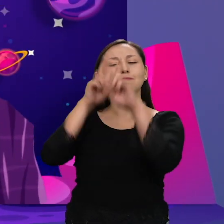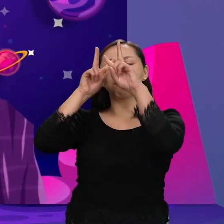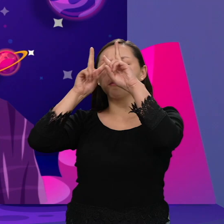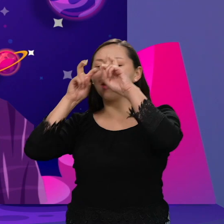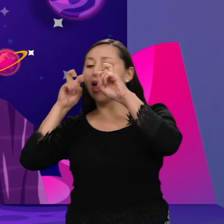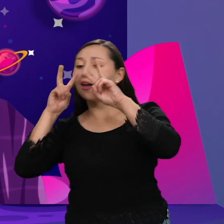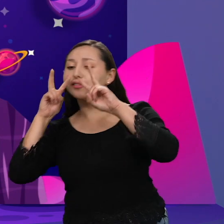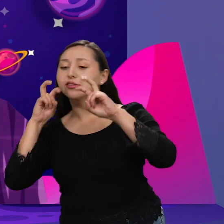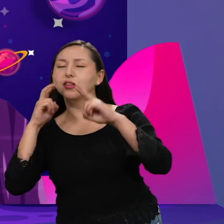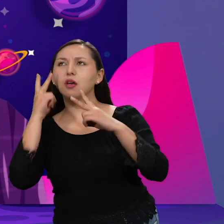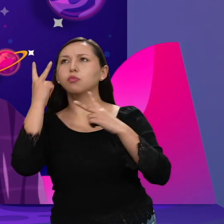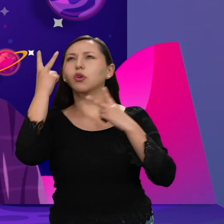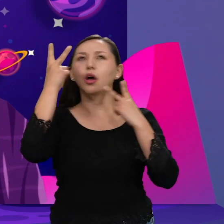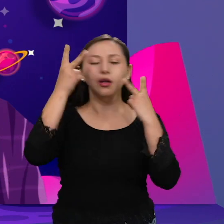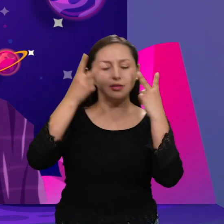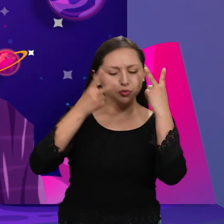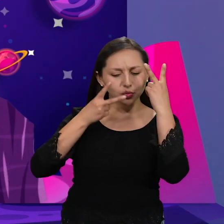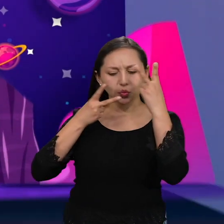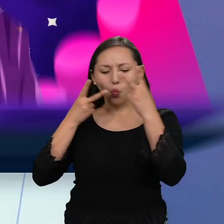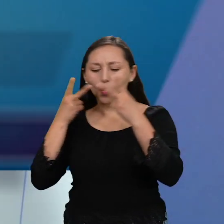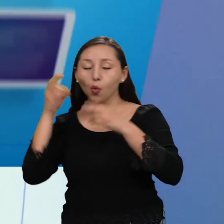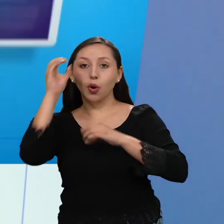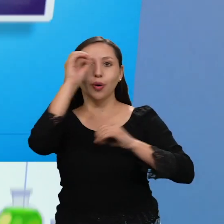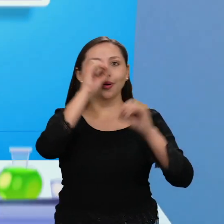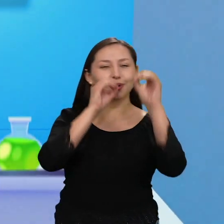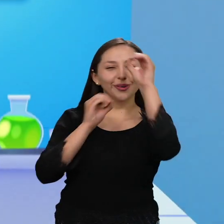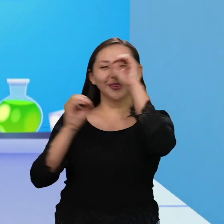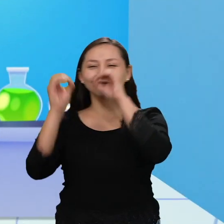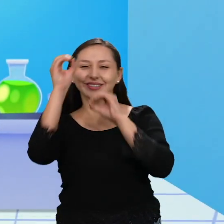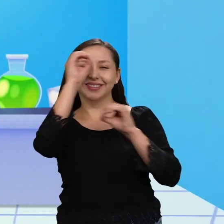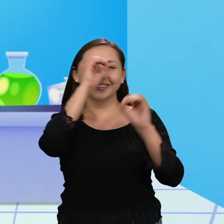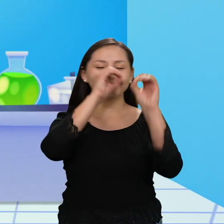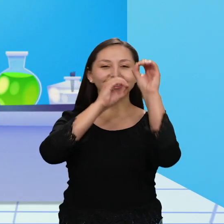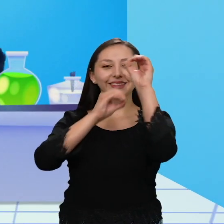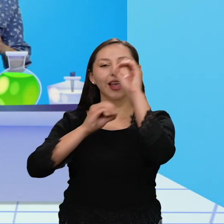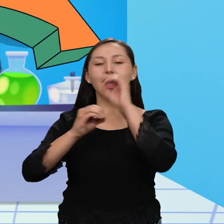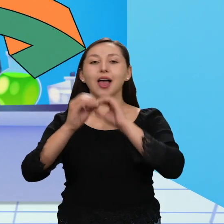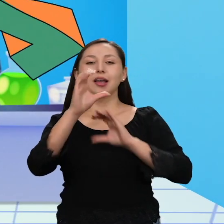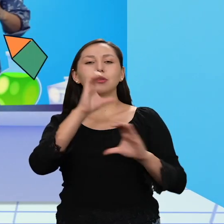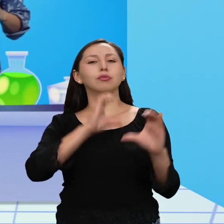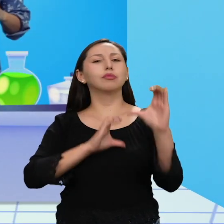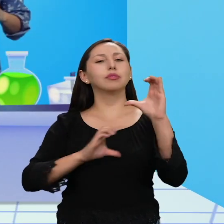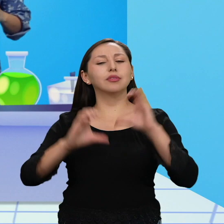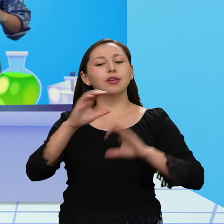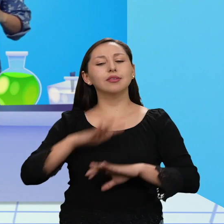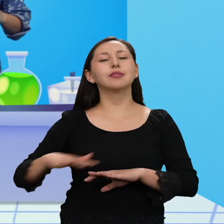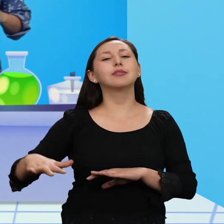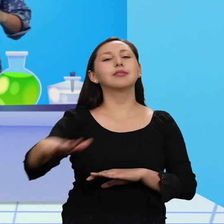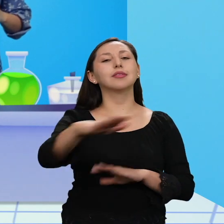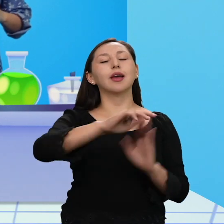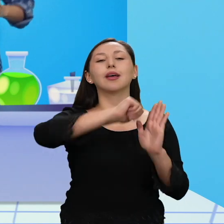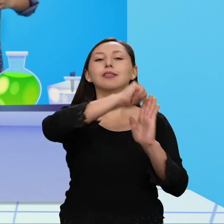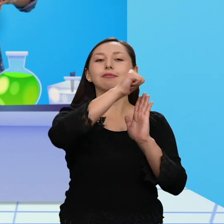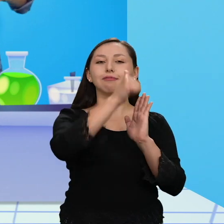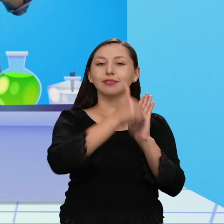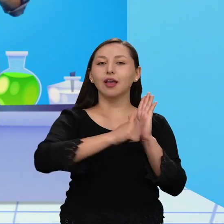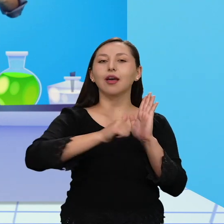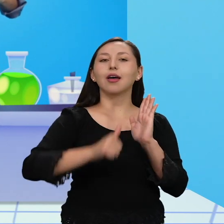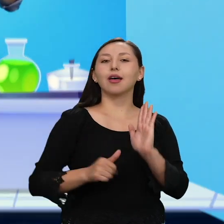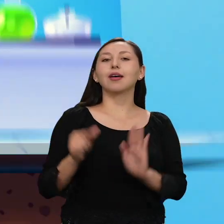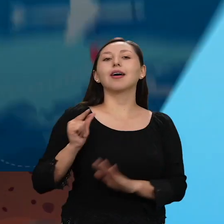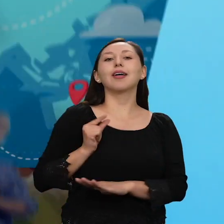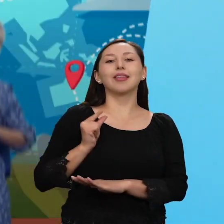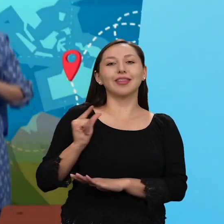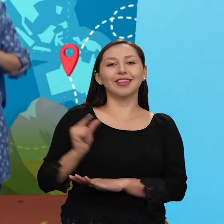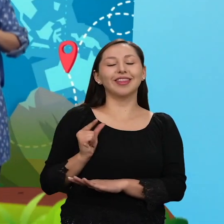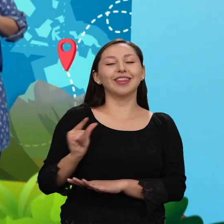investigar, mirar arriba, mirar abajo y también el interior observar. Porque en todo encuentras ciencia, encuentras arte